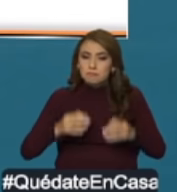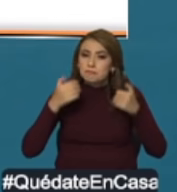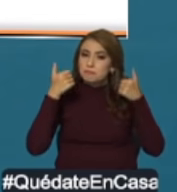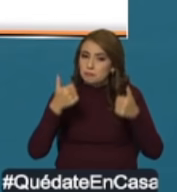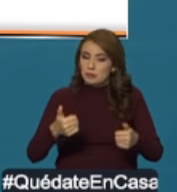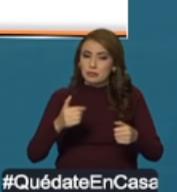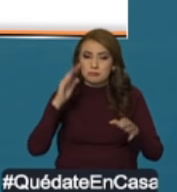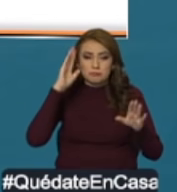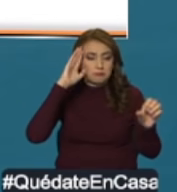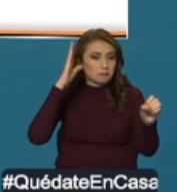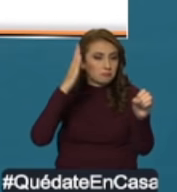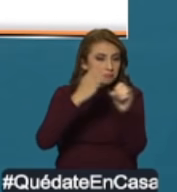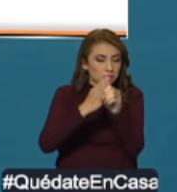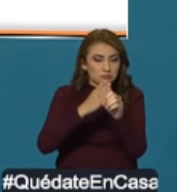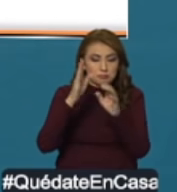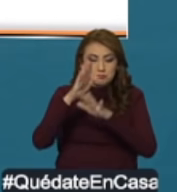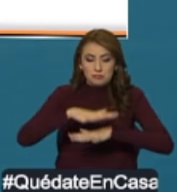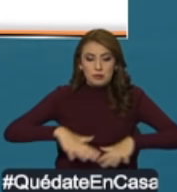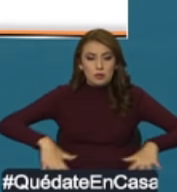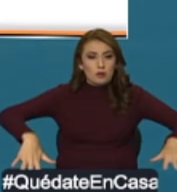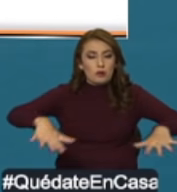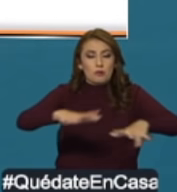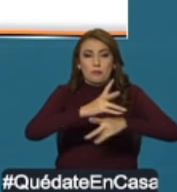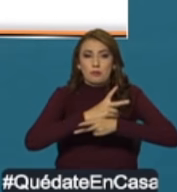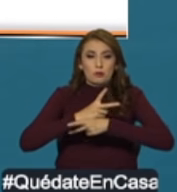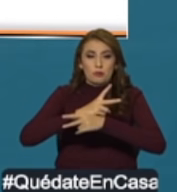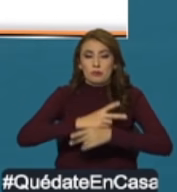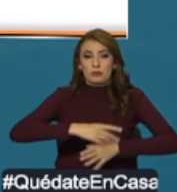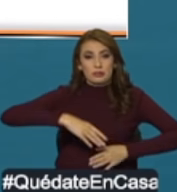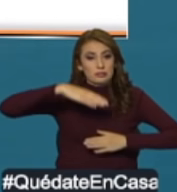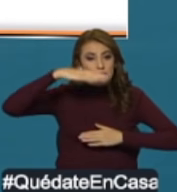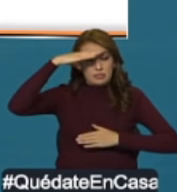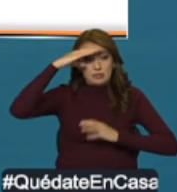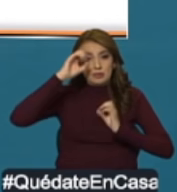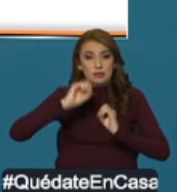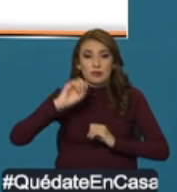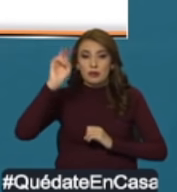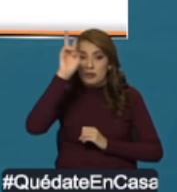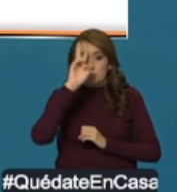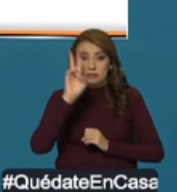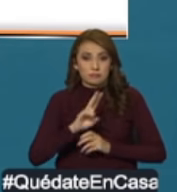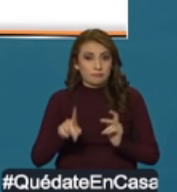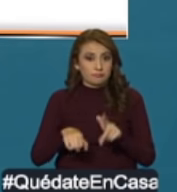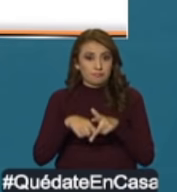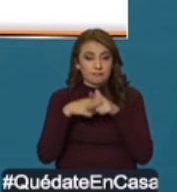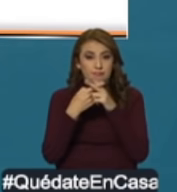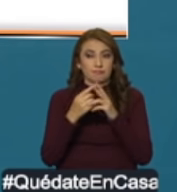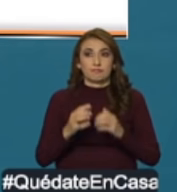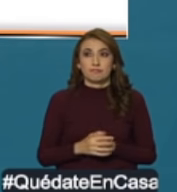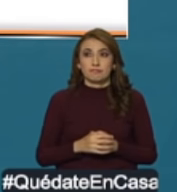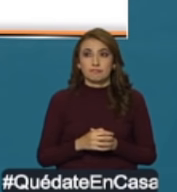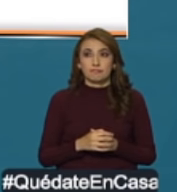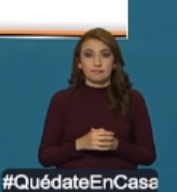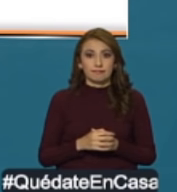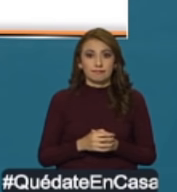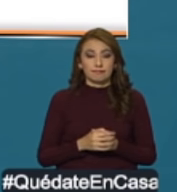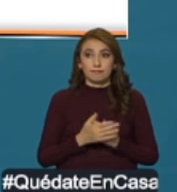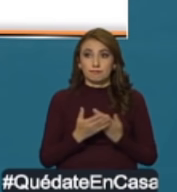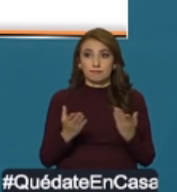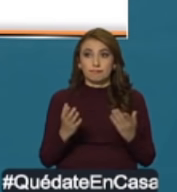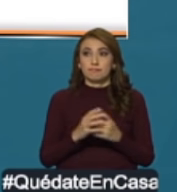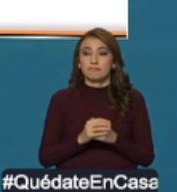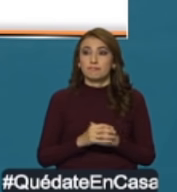oportunas, visando la seguridad de la población que va a reiniciar actividades.